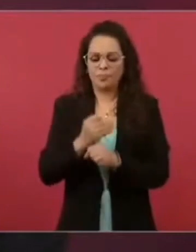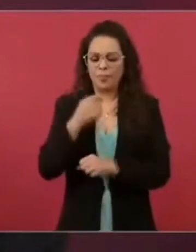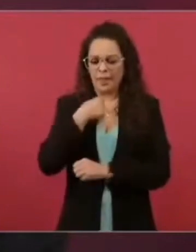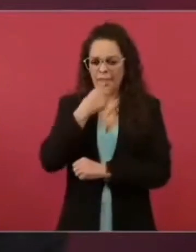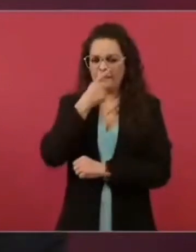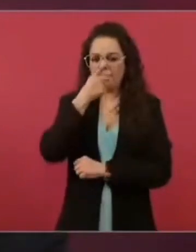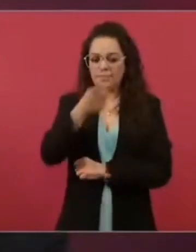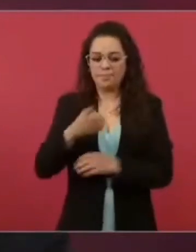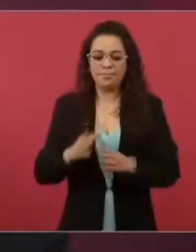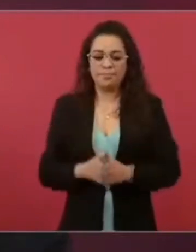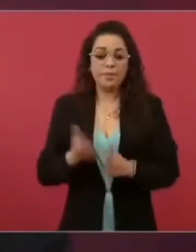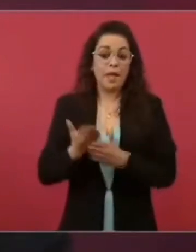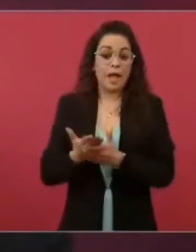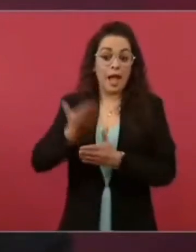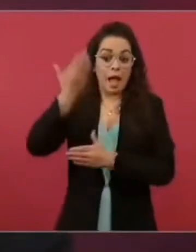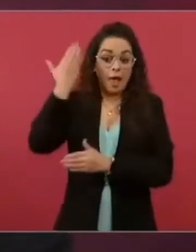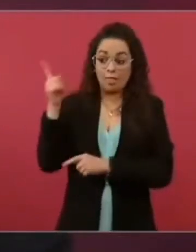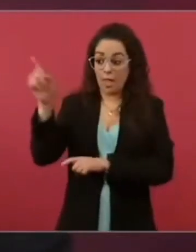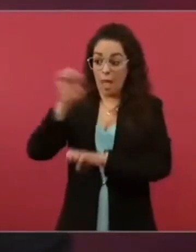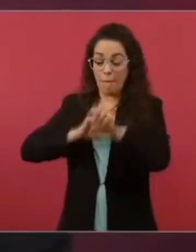no había reparto de utilidades